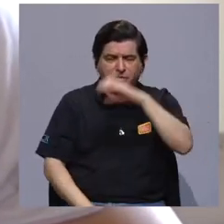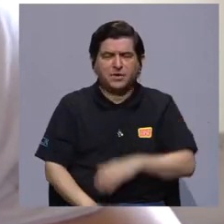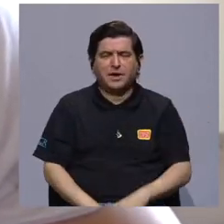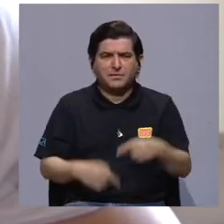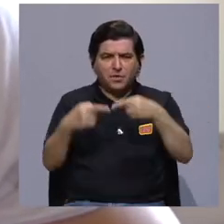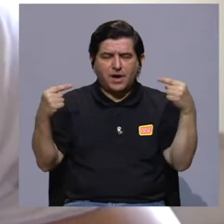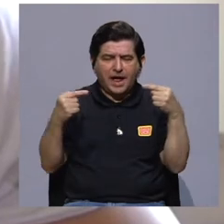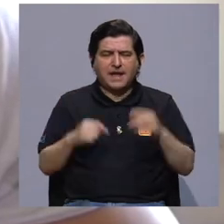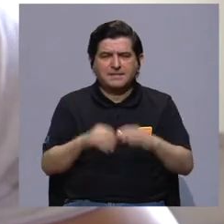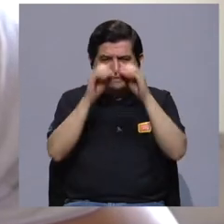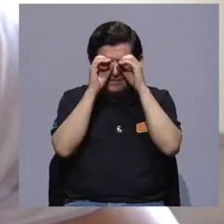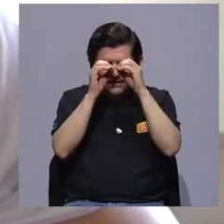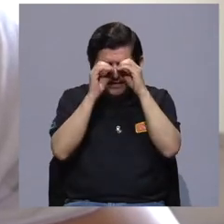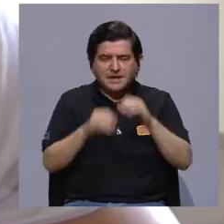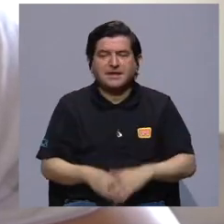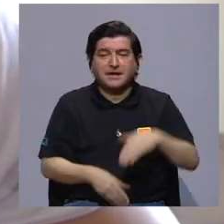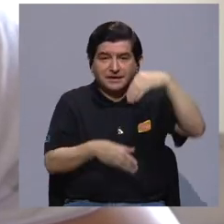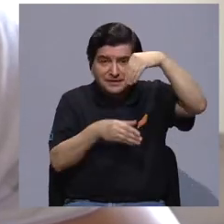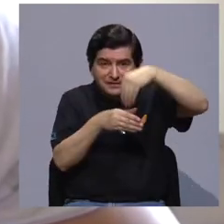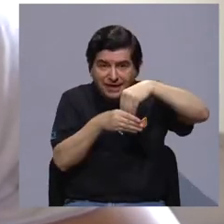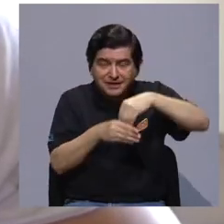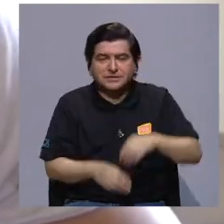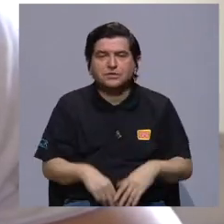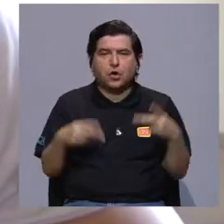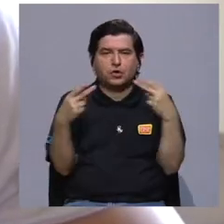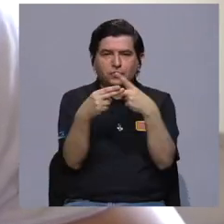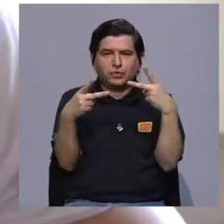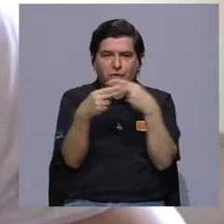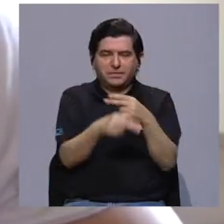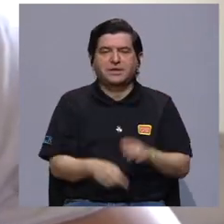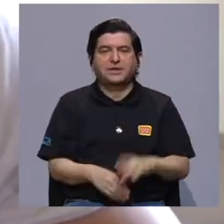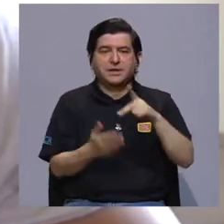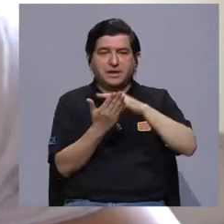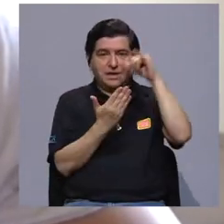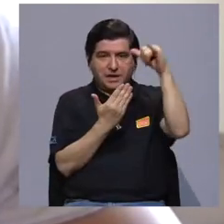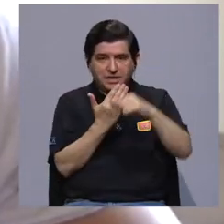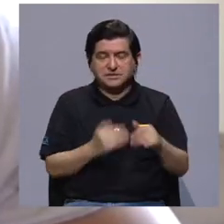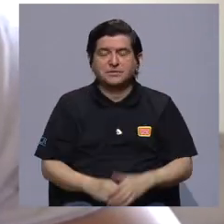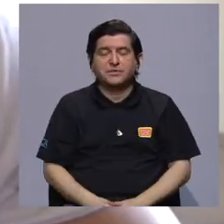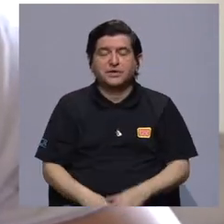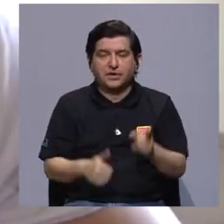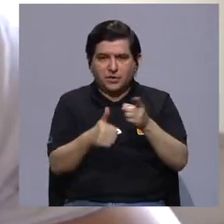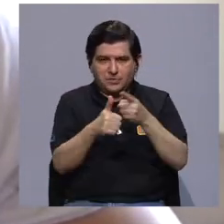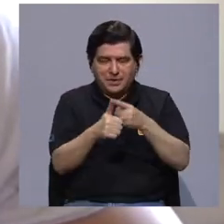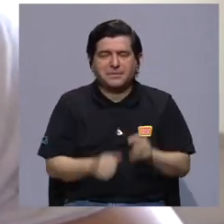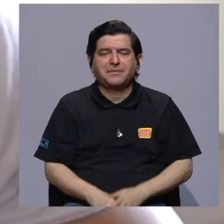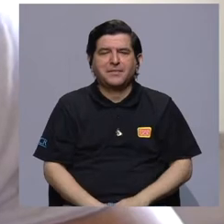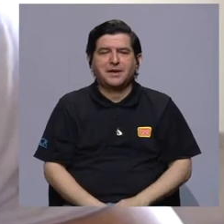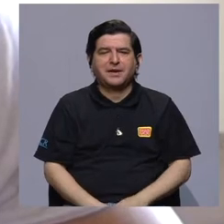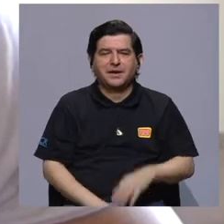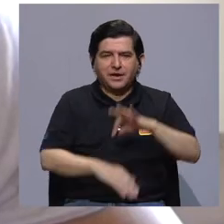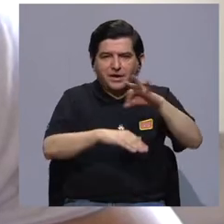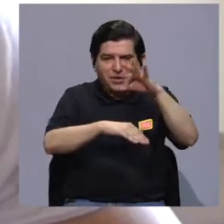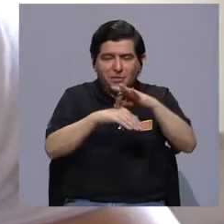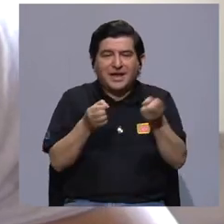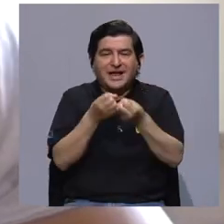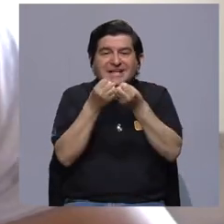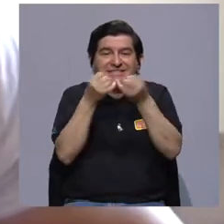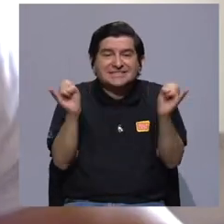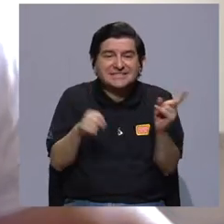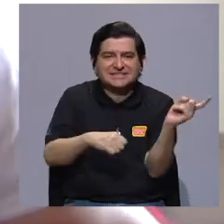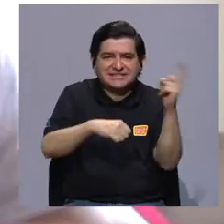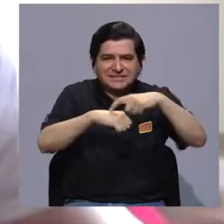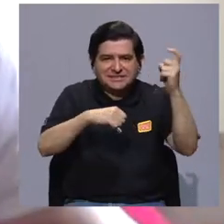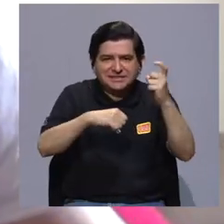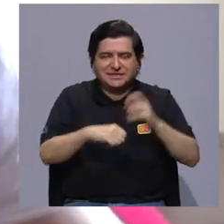buscando antimicrobianos en hormigas. Después de este proyecto llevaba un piloto con abejas sin aguijón. Y ciertamente